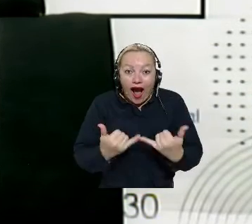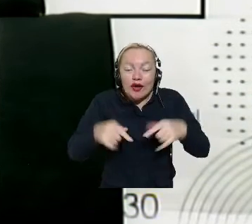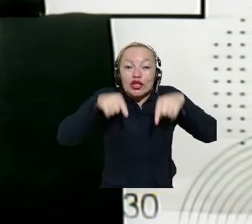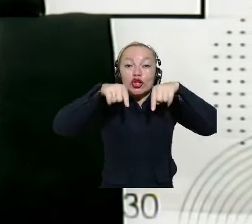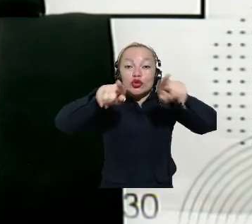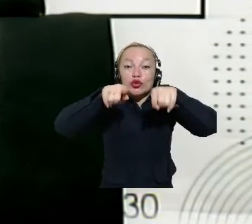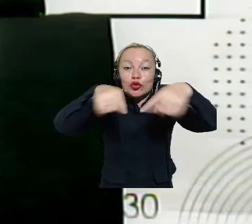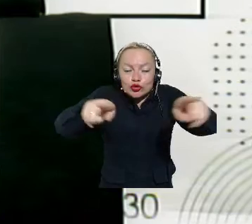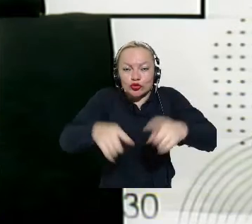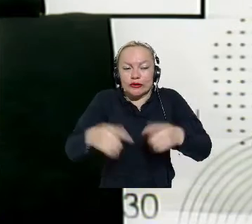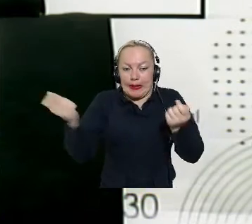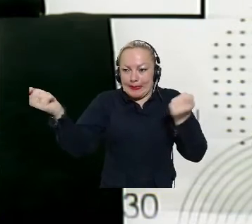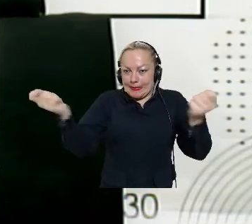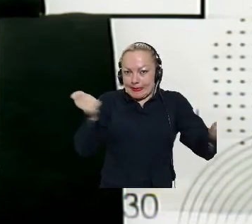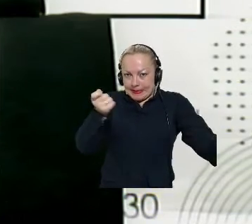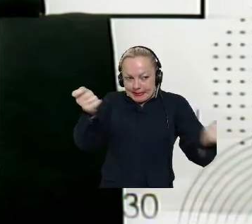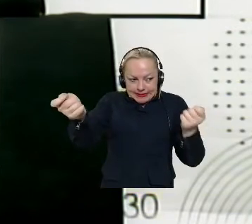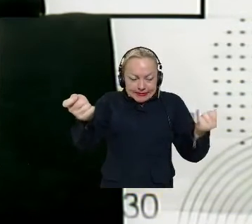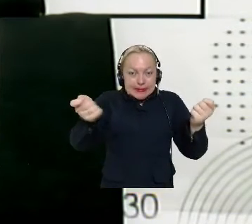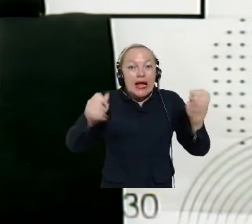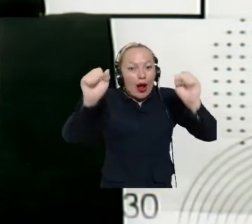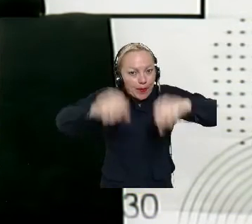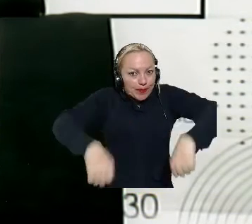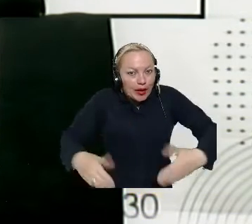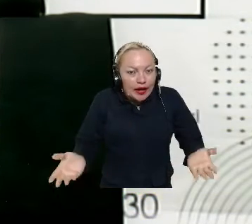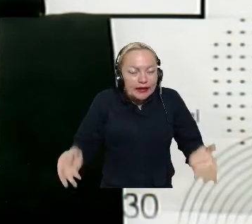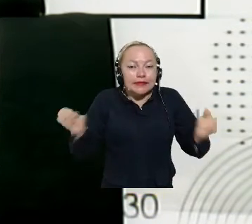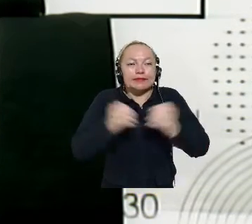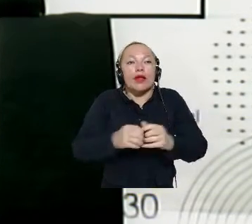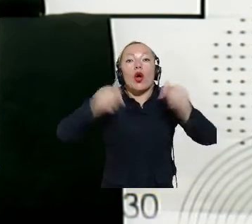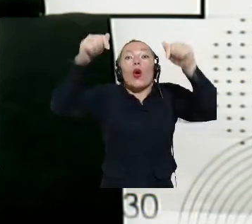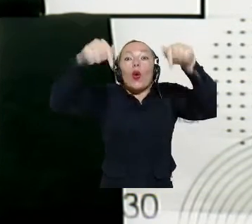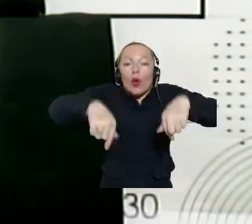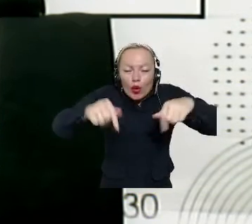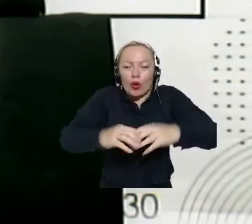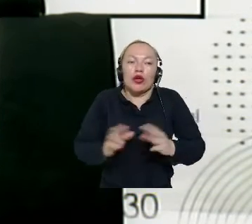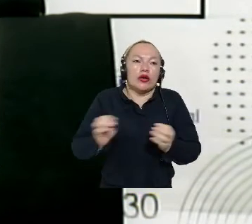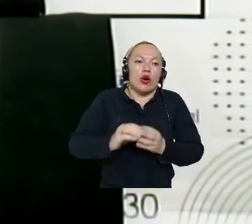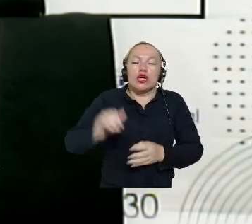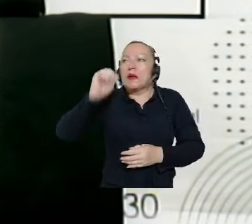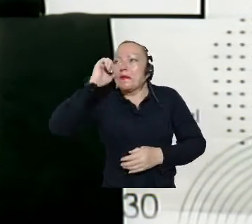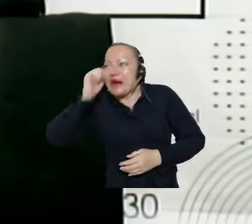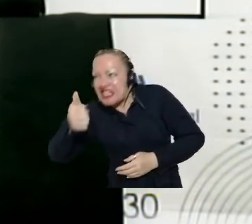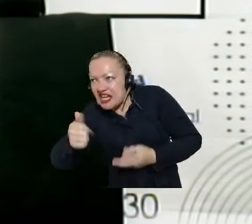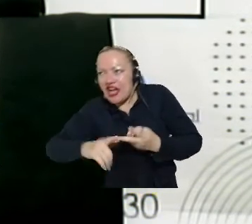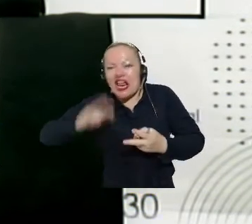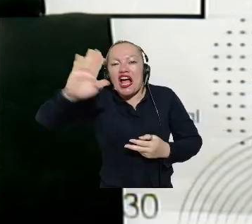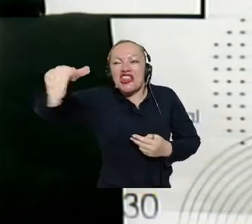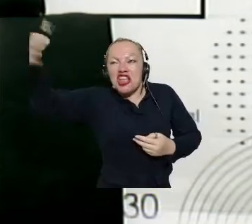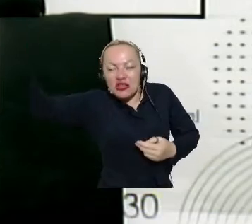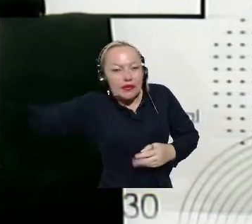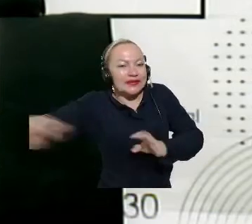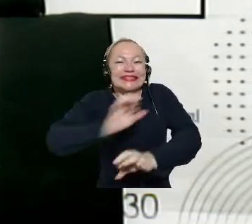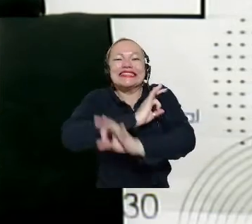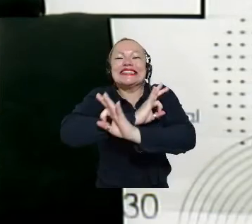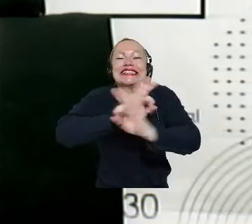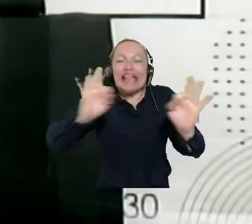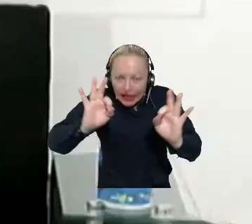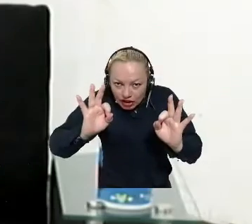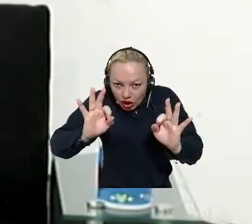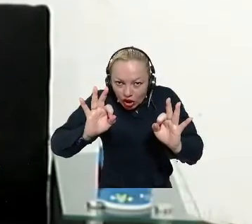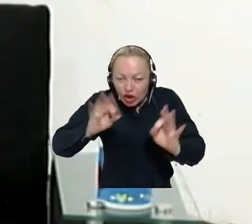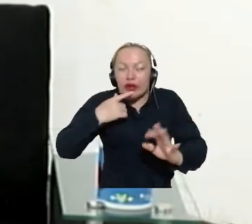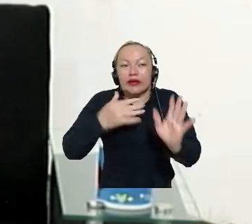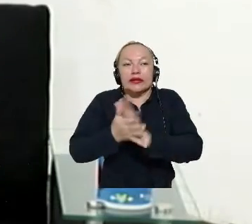para controlarlo. Entonces, es hoy, no es mañana, no es pasado, luego, es no es en este momento, mañana, porque